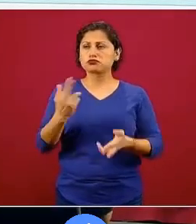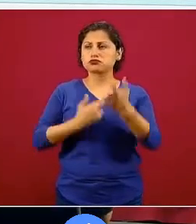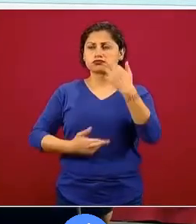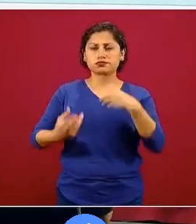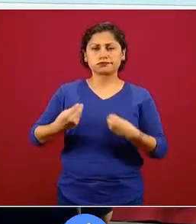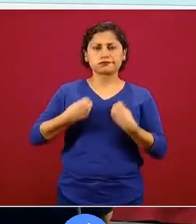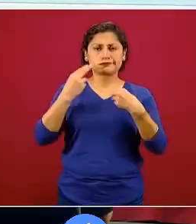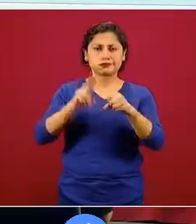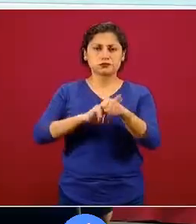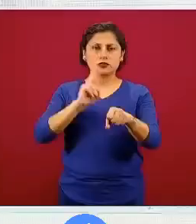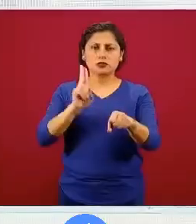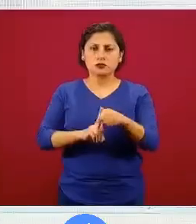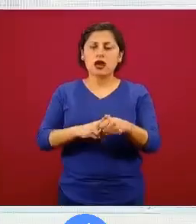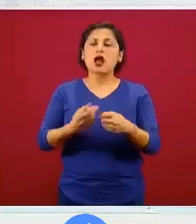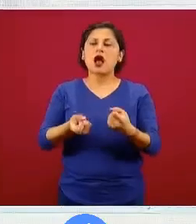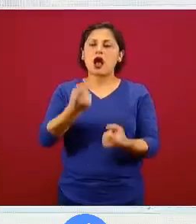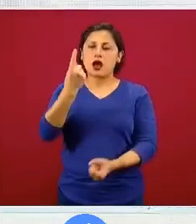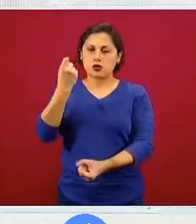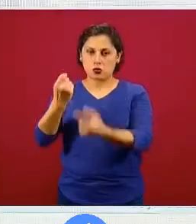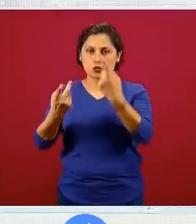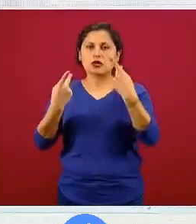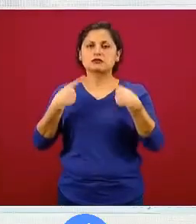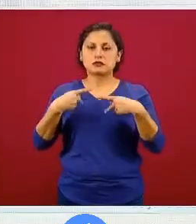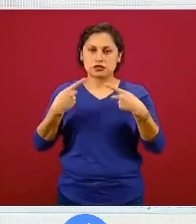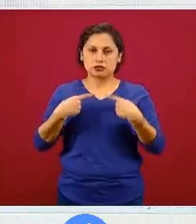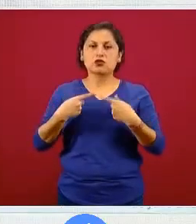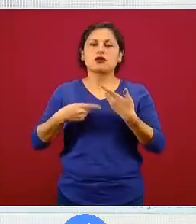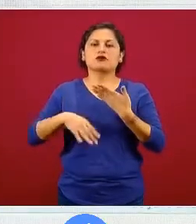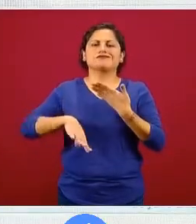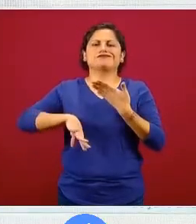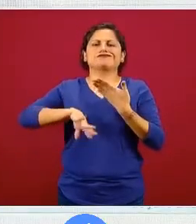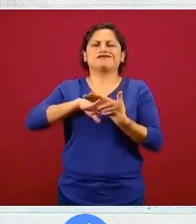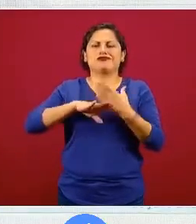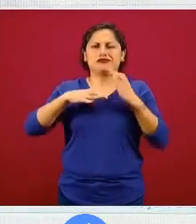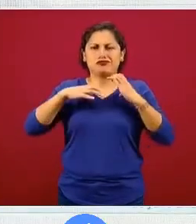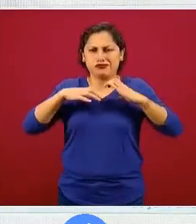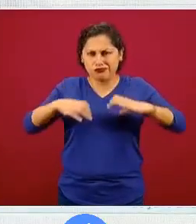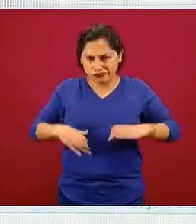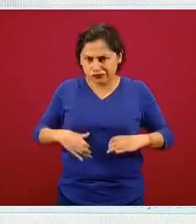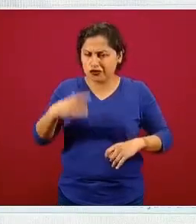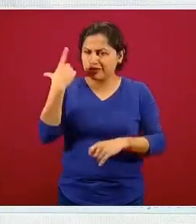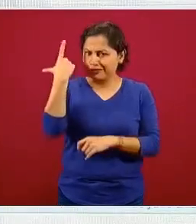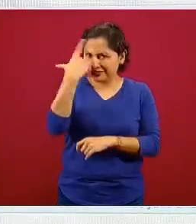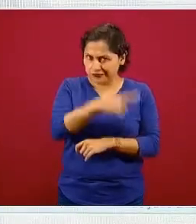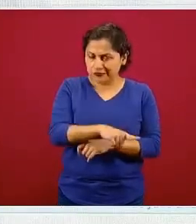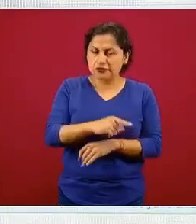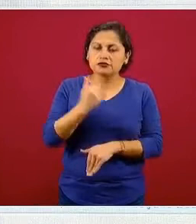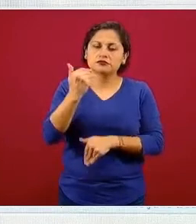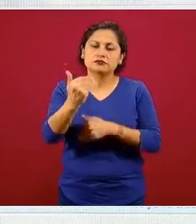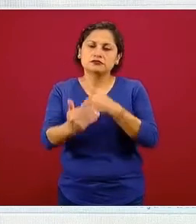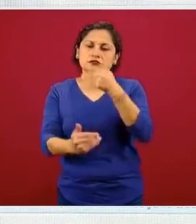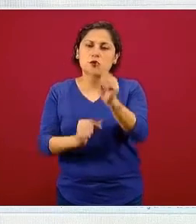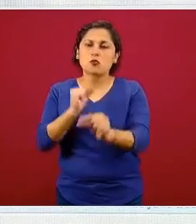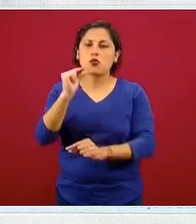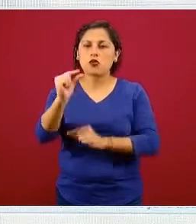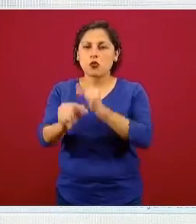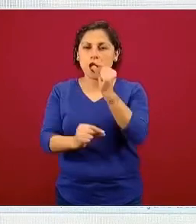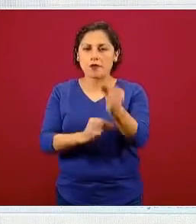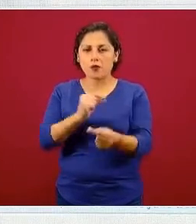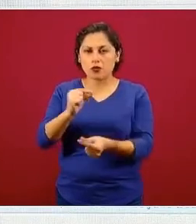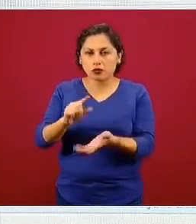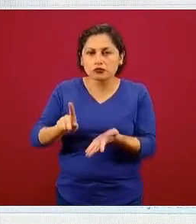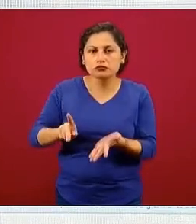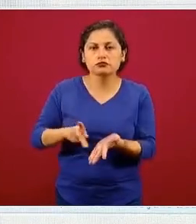importante daño, y les va a llevar semanas o incluso meses recuperarse si tuvieron enfermedad grave. Por supuesto,